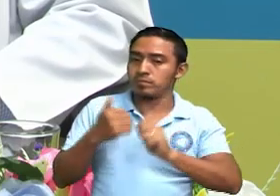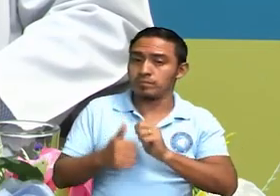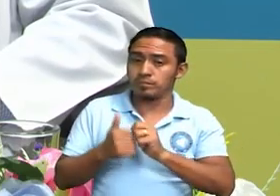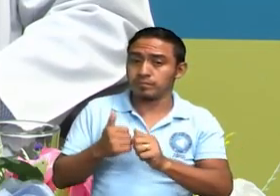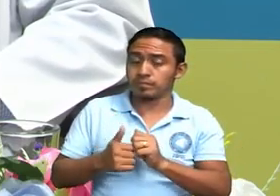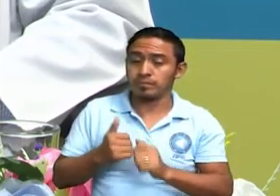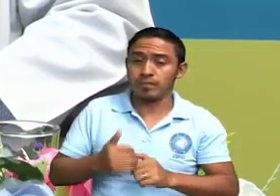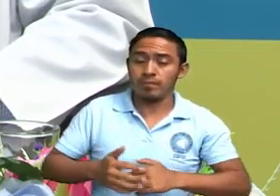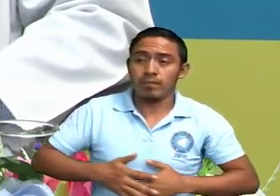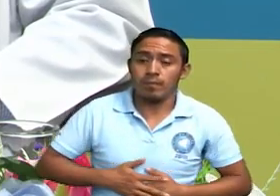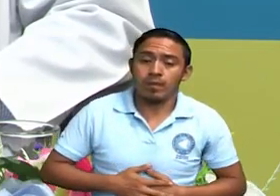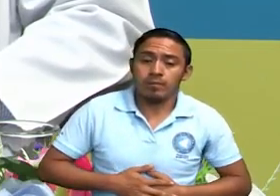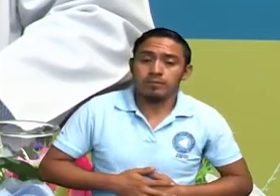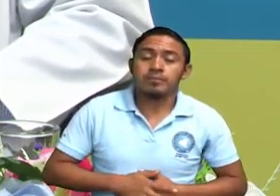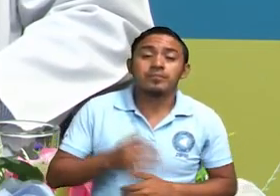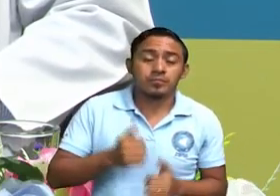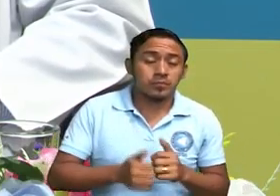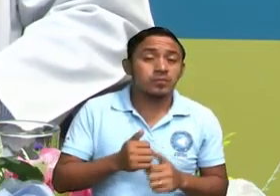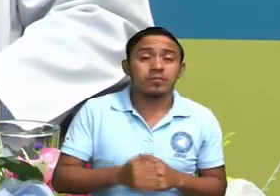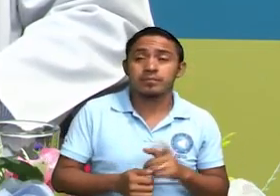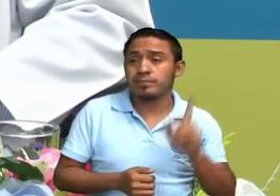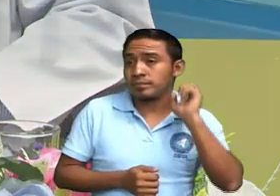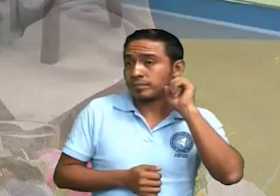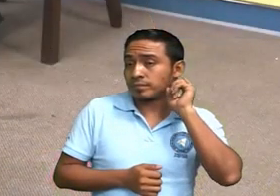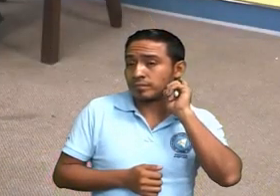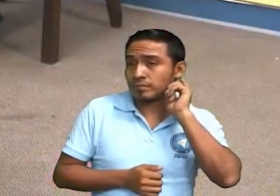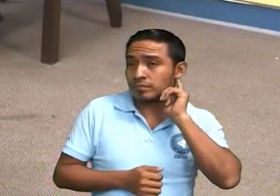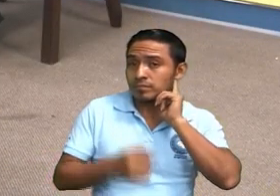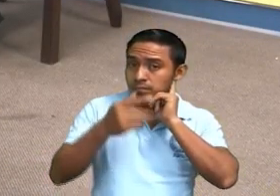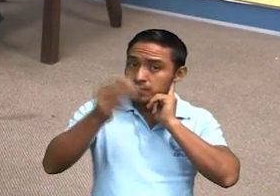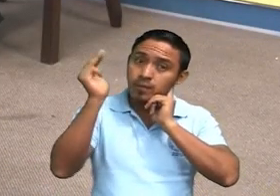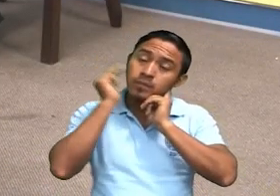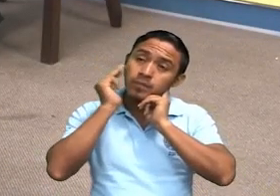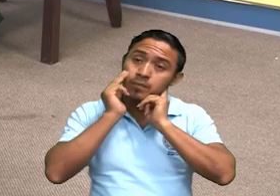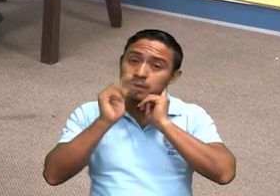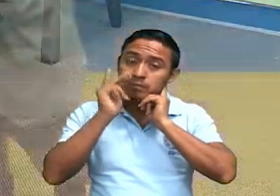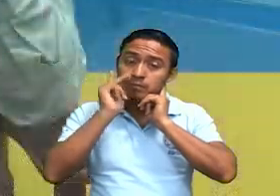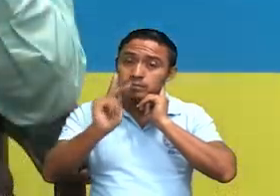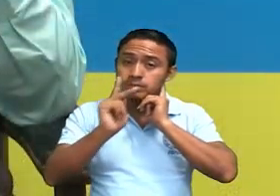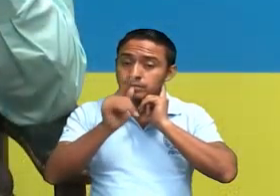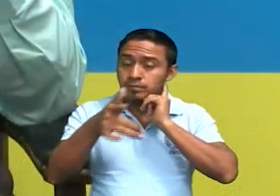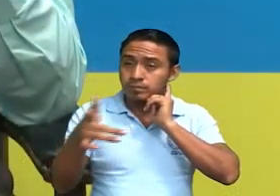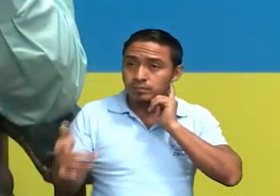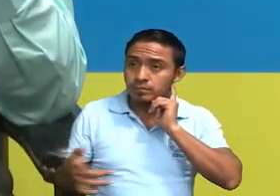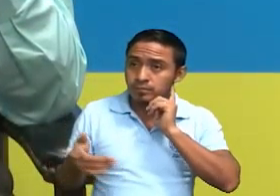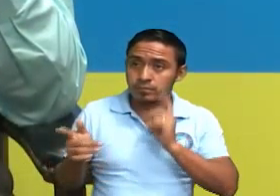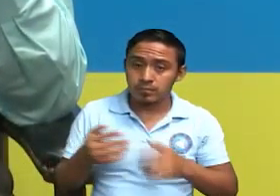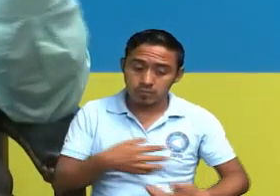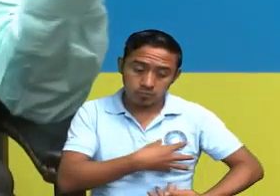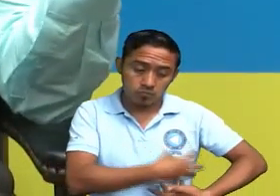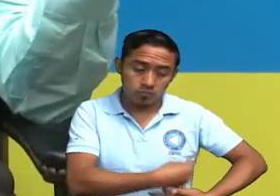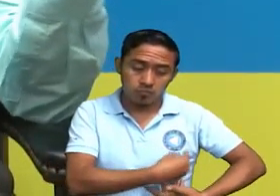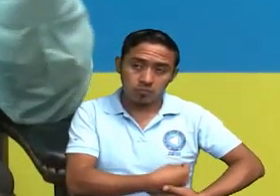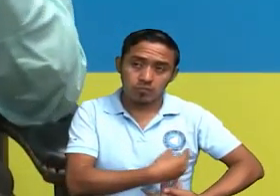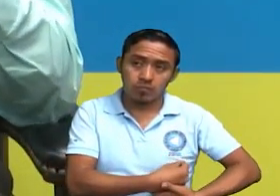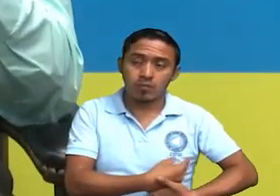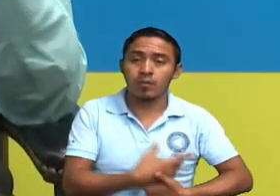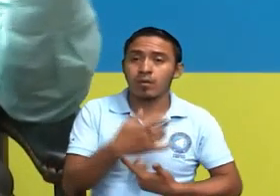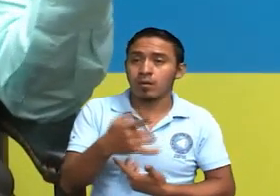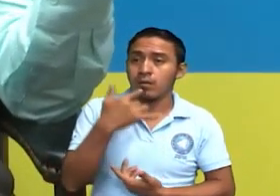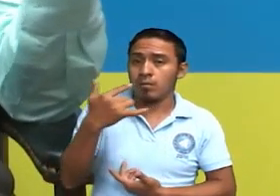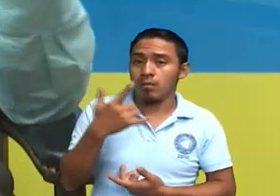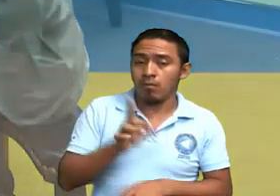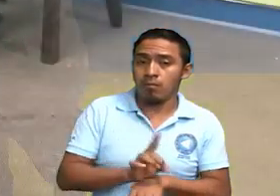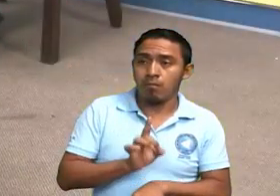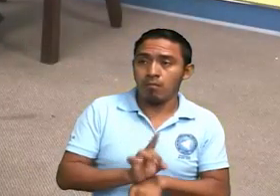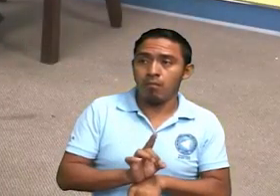problema auditivo. Interesante para esas madres que nos están viendo, que están dando a amamantar Lo que dice el doctor,